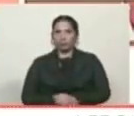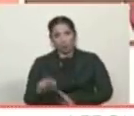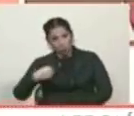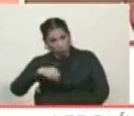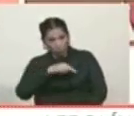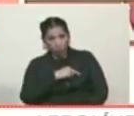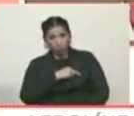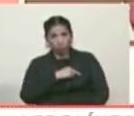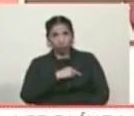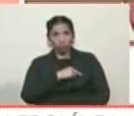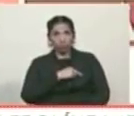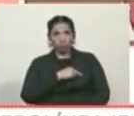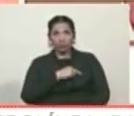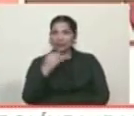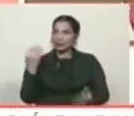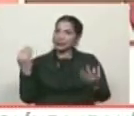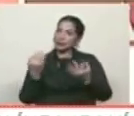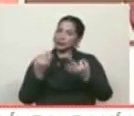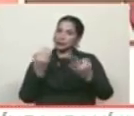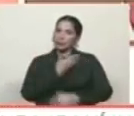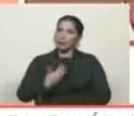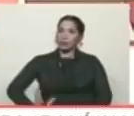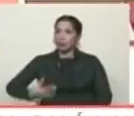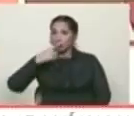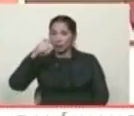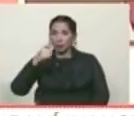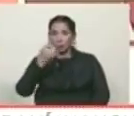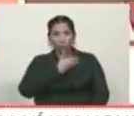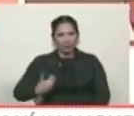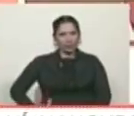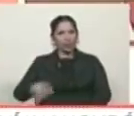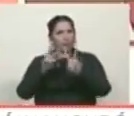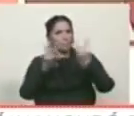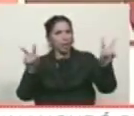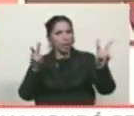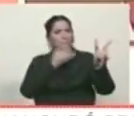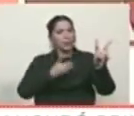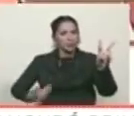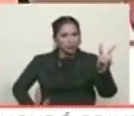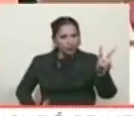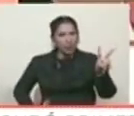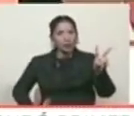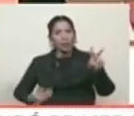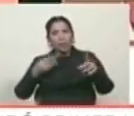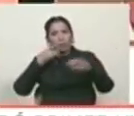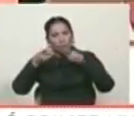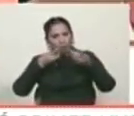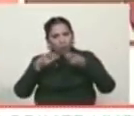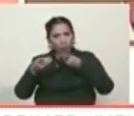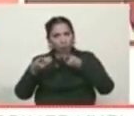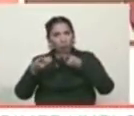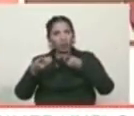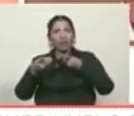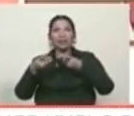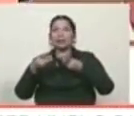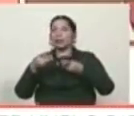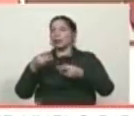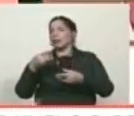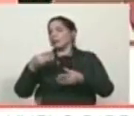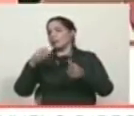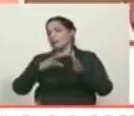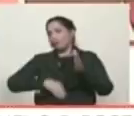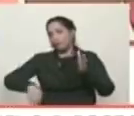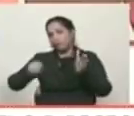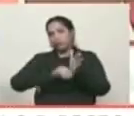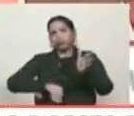Nosotros, como siempre, el presidente Nicolás Maduro, presidente de la paz, presidente del diálogo, son cientos de